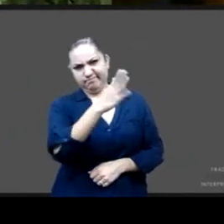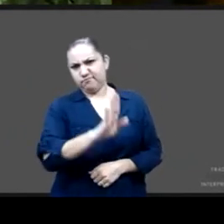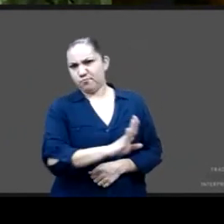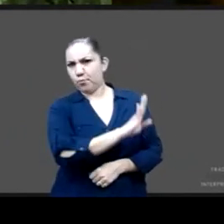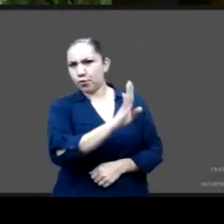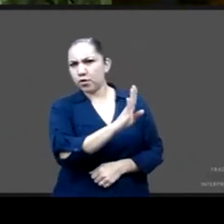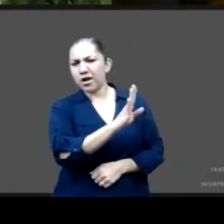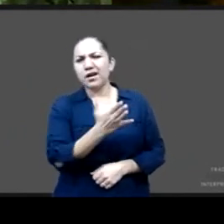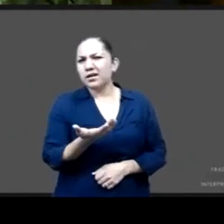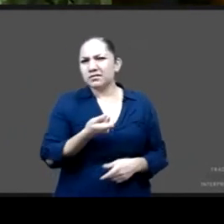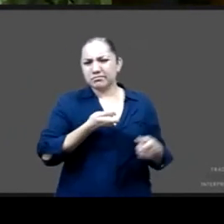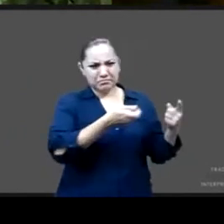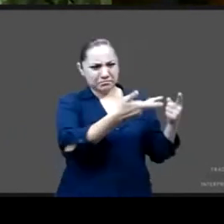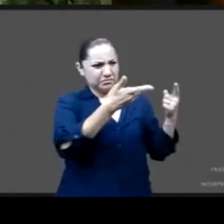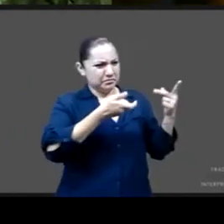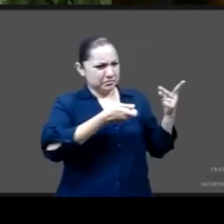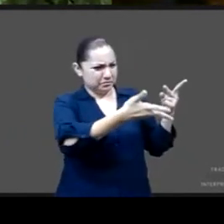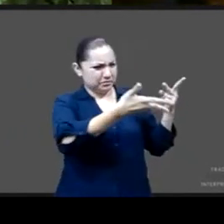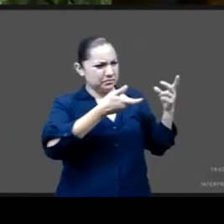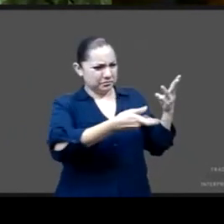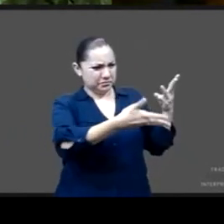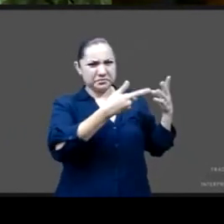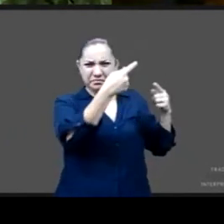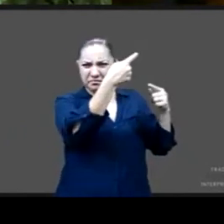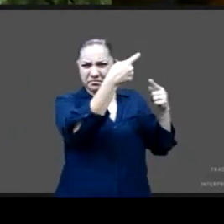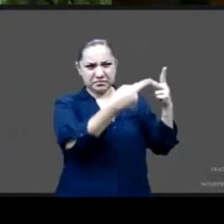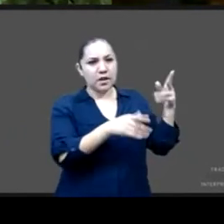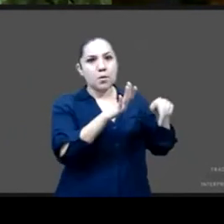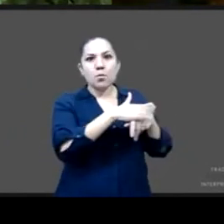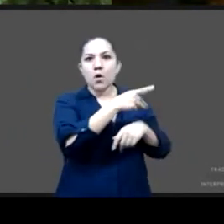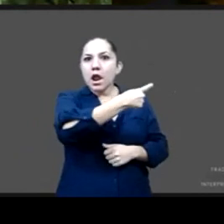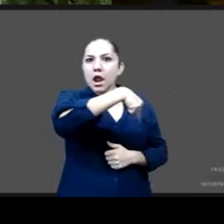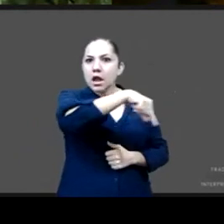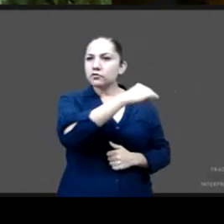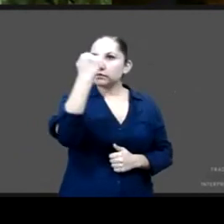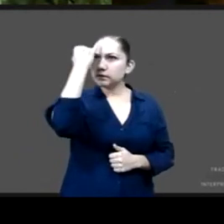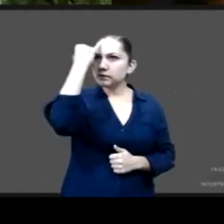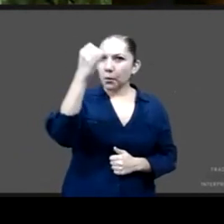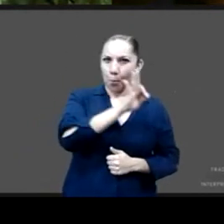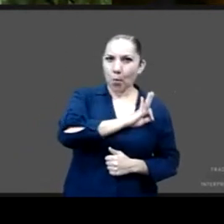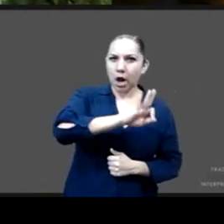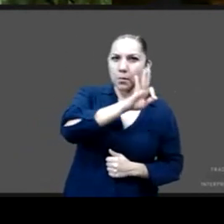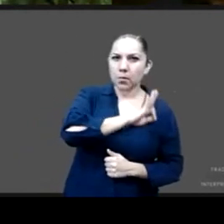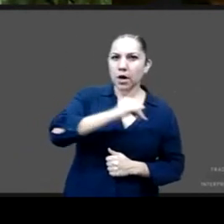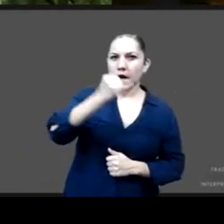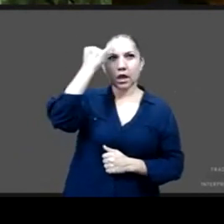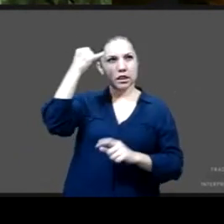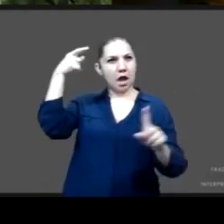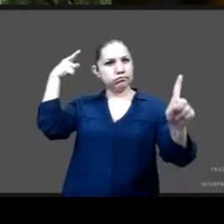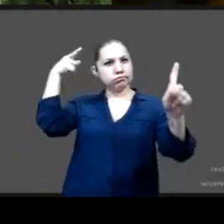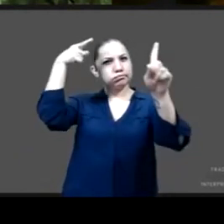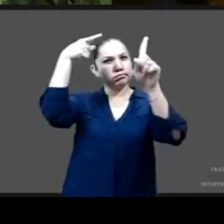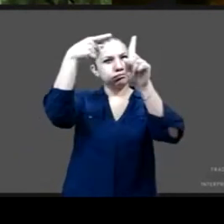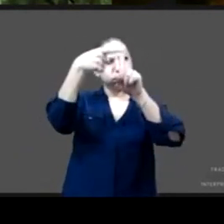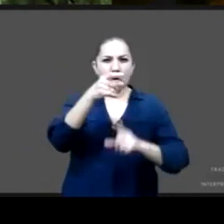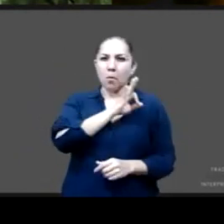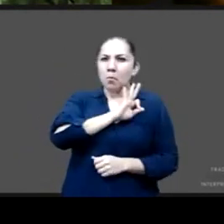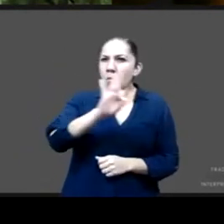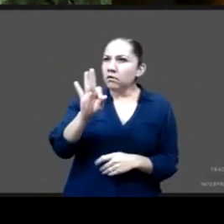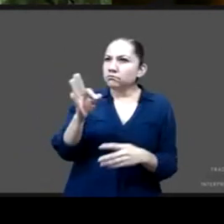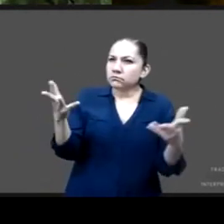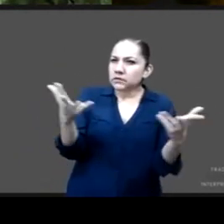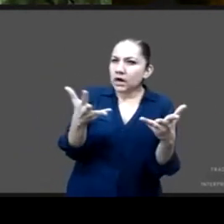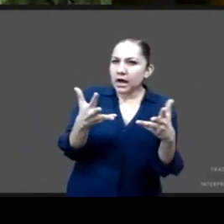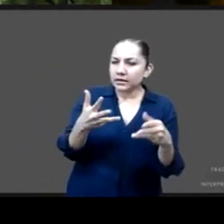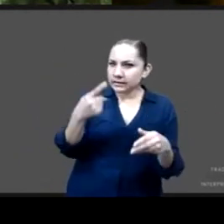maneras porque alentaban esperanzas porque planteaban fronteras porque decían porque afirmaban